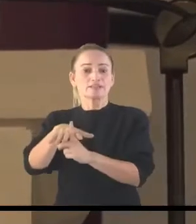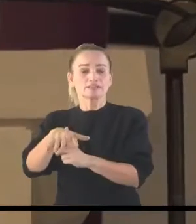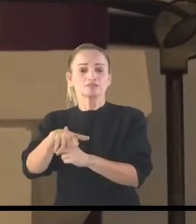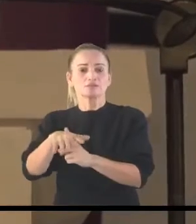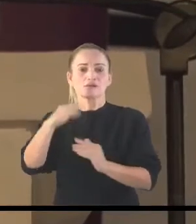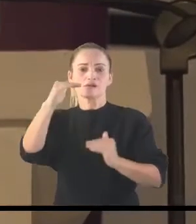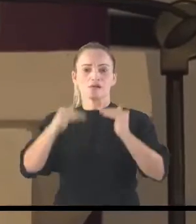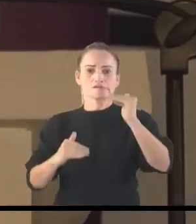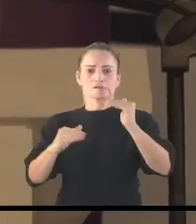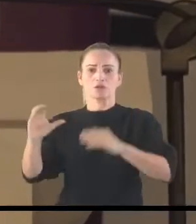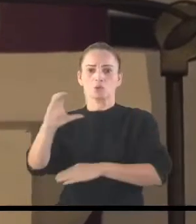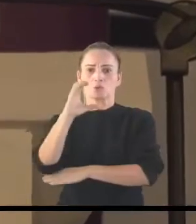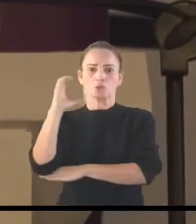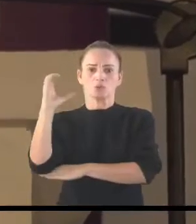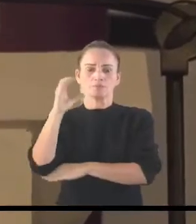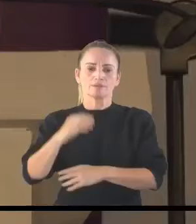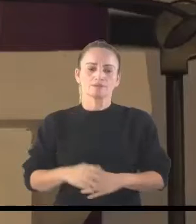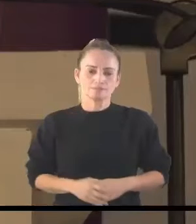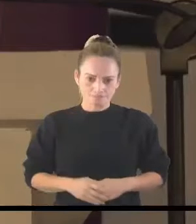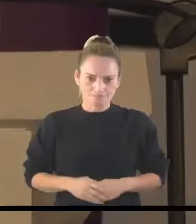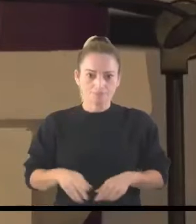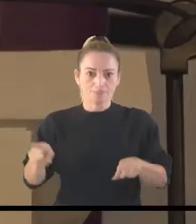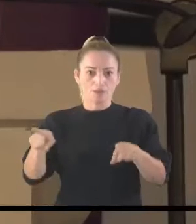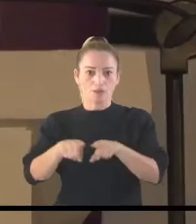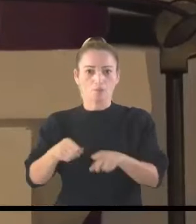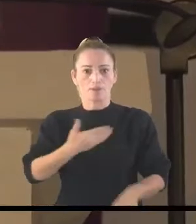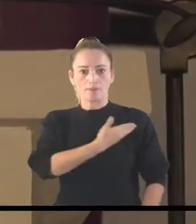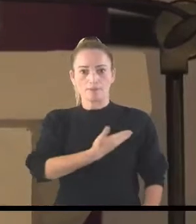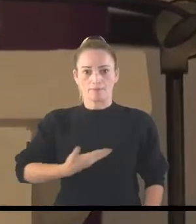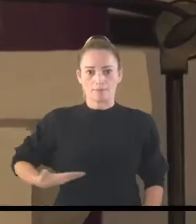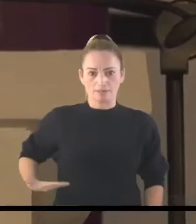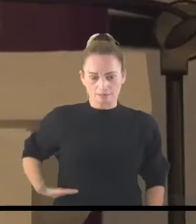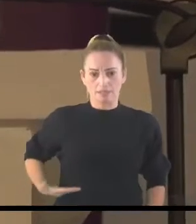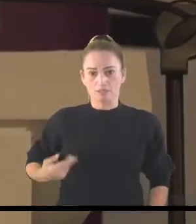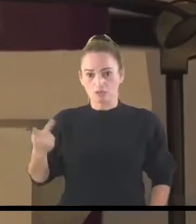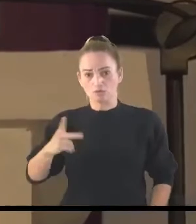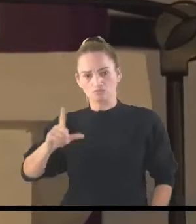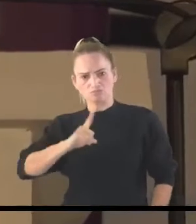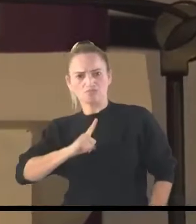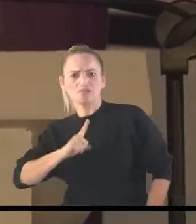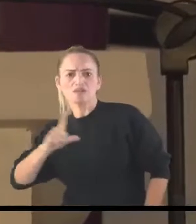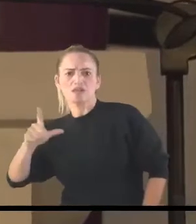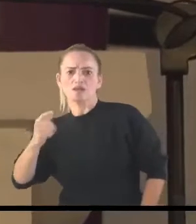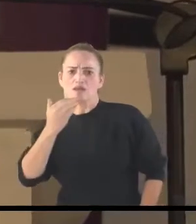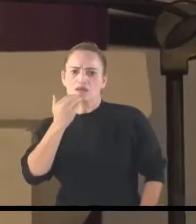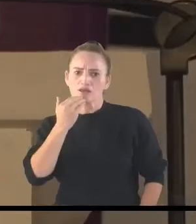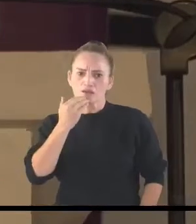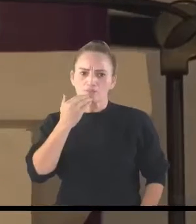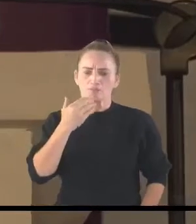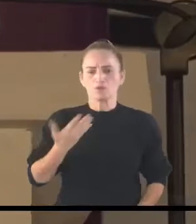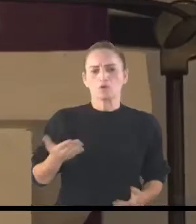la desigualdad. Junto con el presidente ha liderado que hoy los territorios del